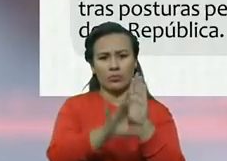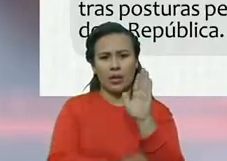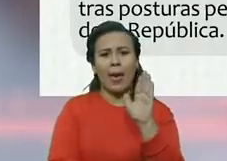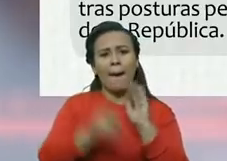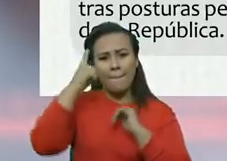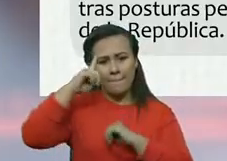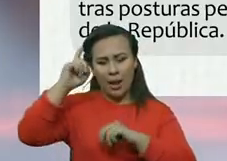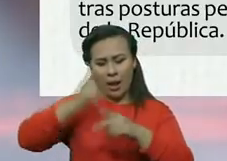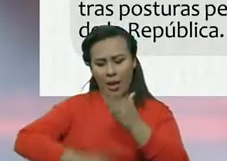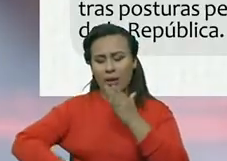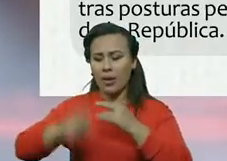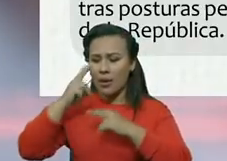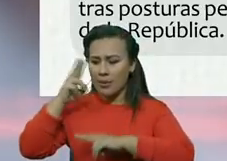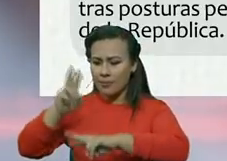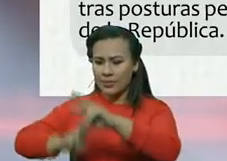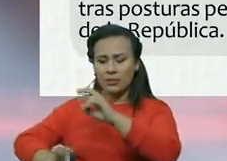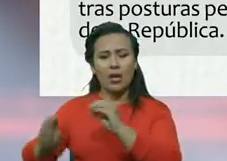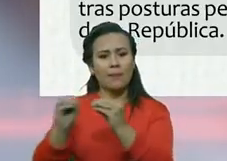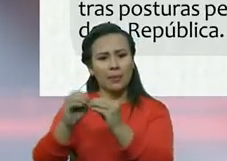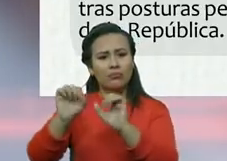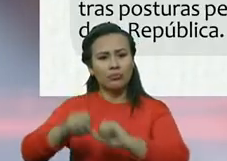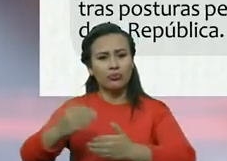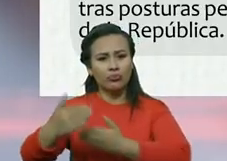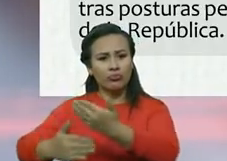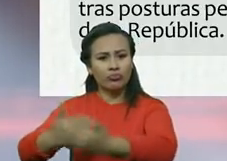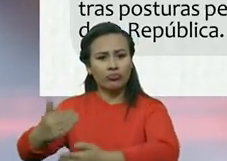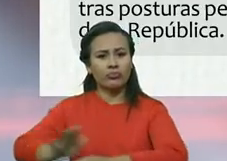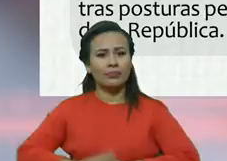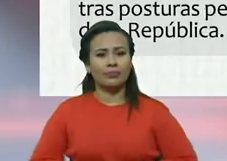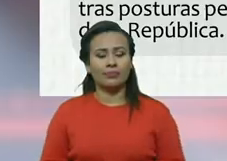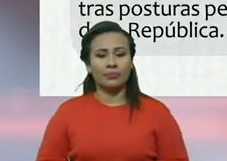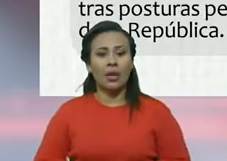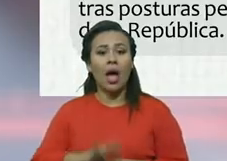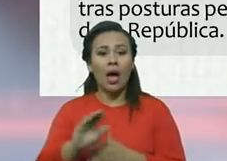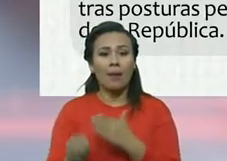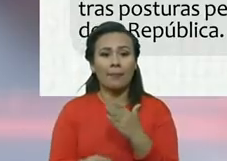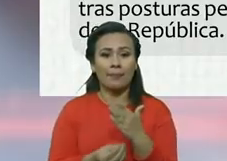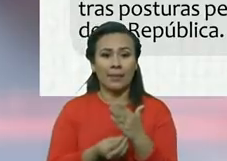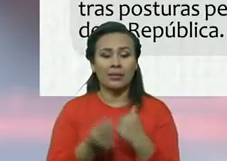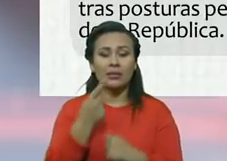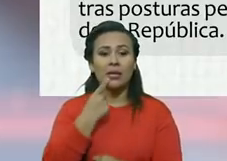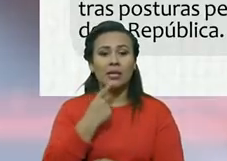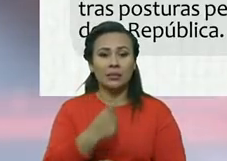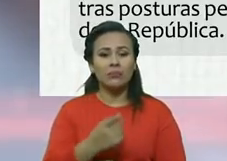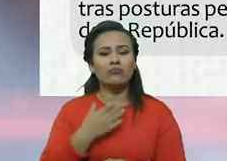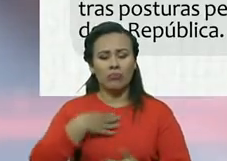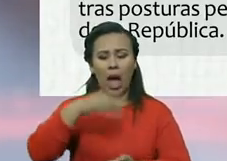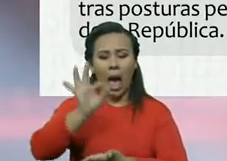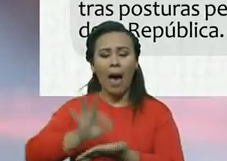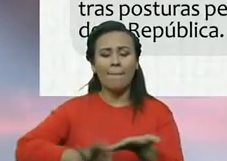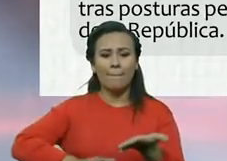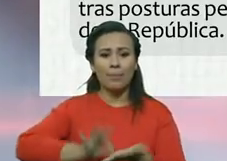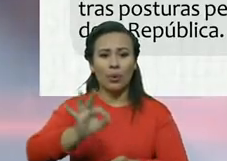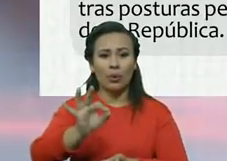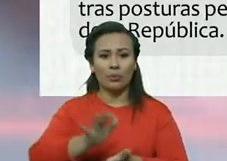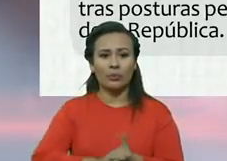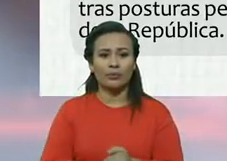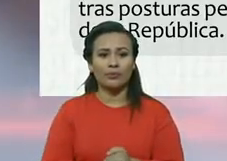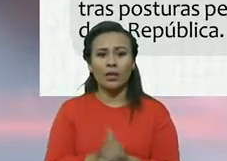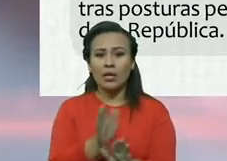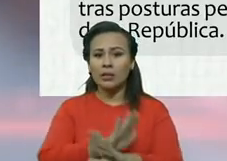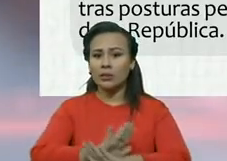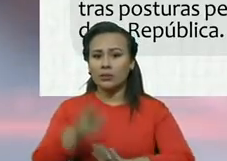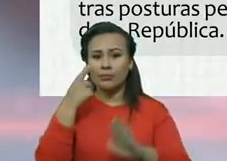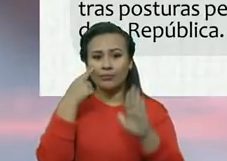para que ésta actúe en el marco de sus competencias. Añade también que aprueba la solicitud, habiéndose cumplido con